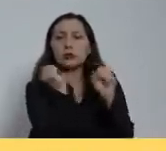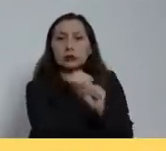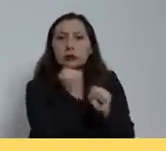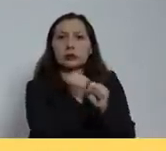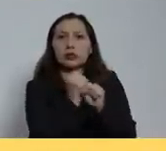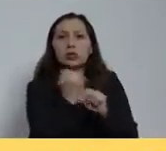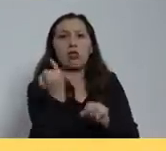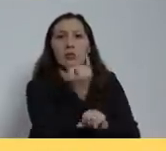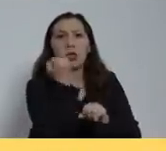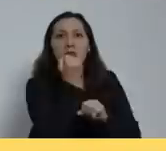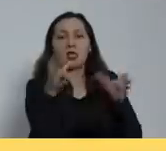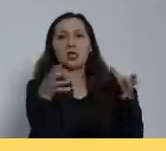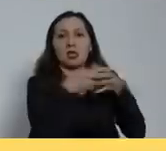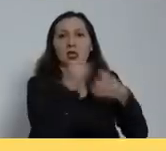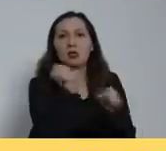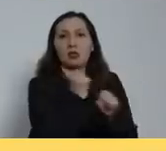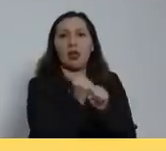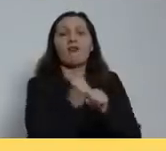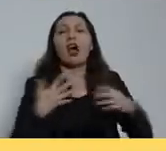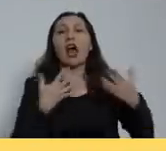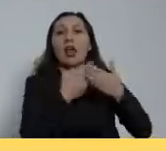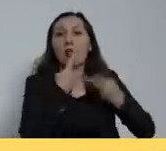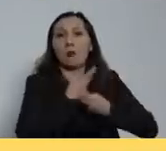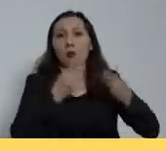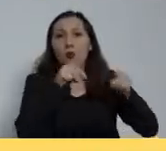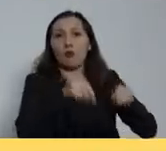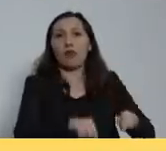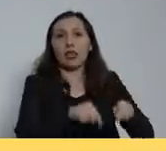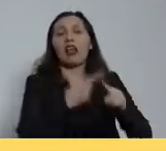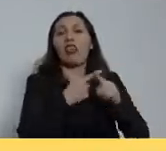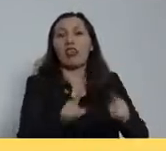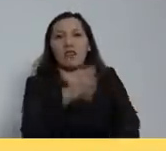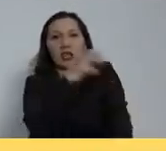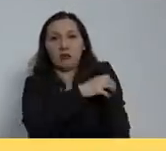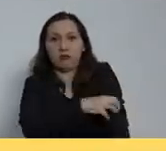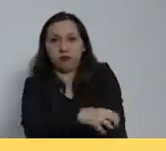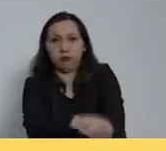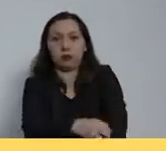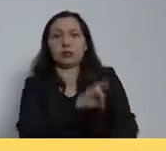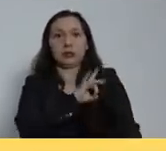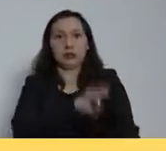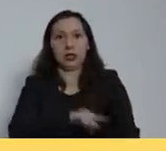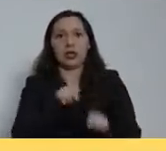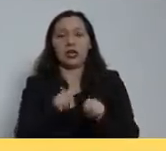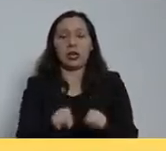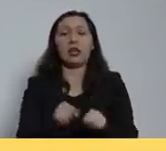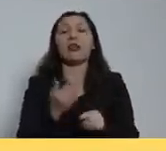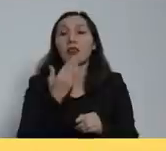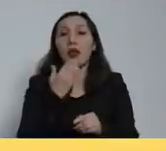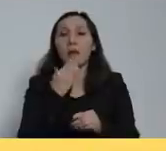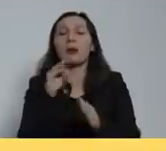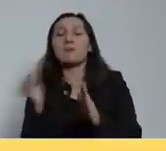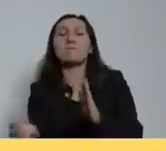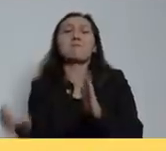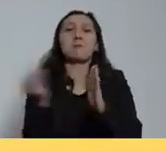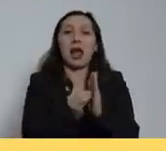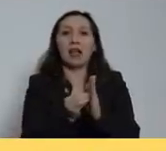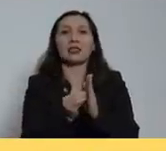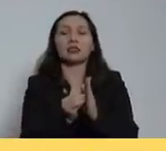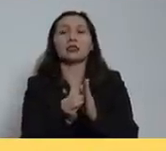muestreando autónomamente en la red pública en distintas regiones del país, y se están